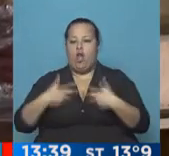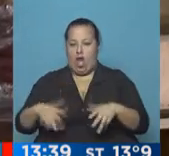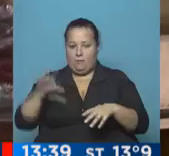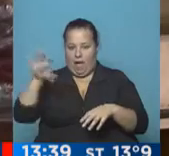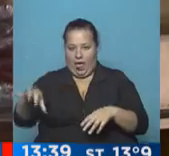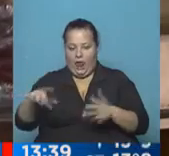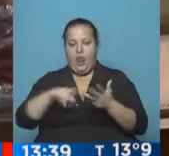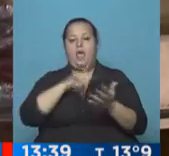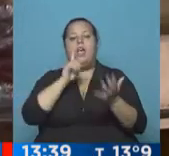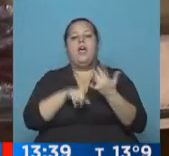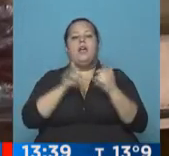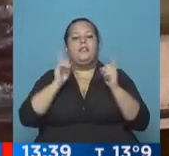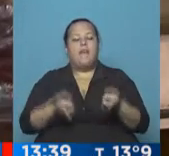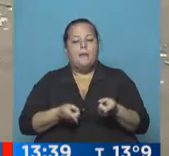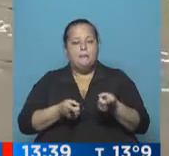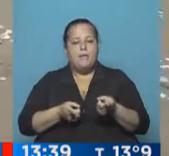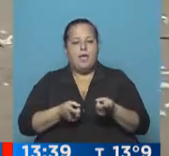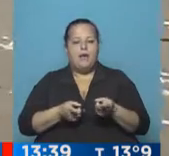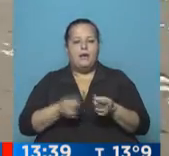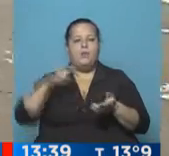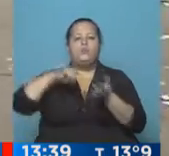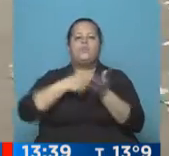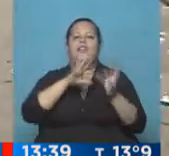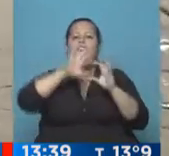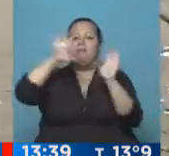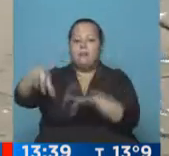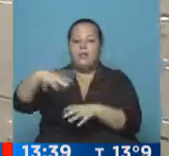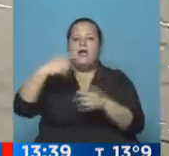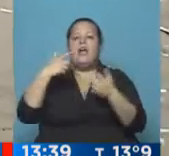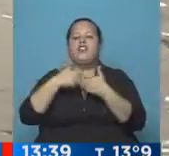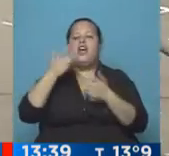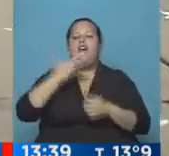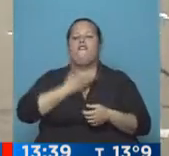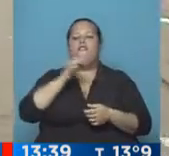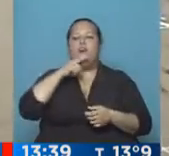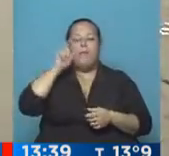y también tenemos un centro de evacuados en la socia de fomento de padre varela